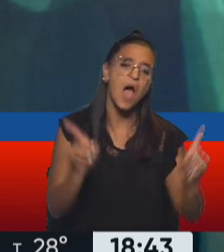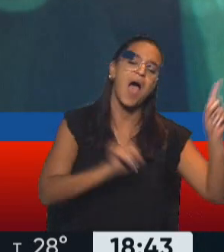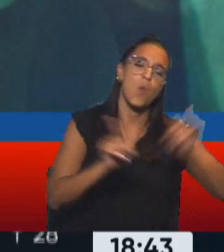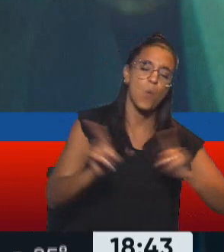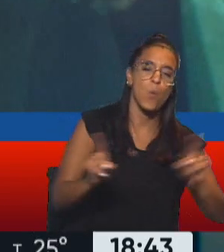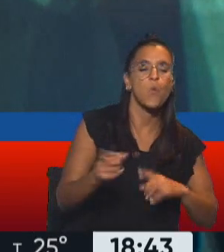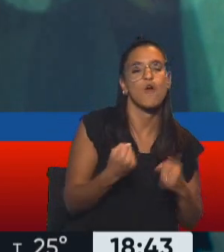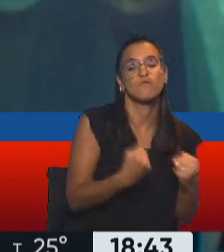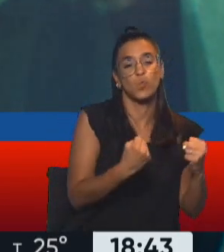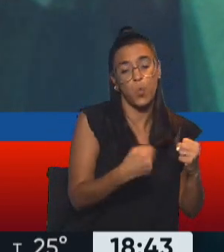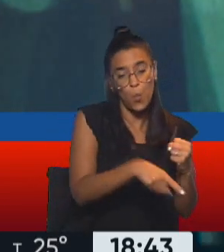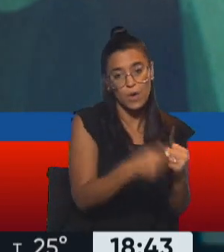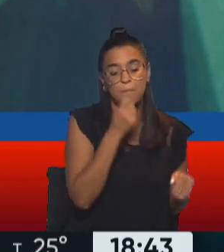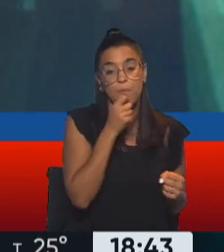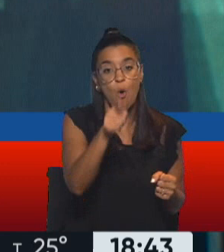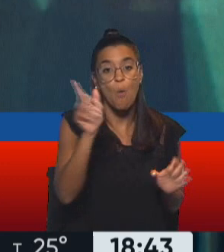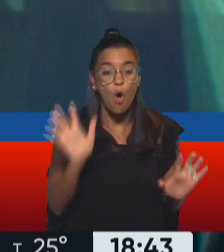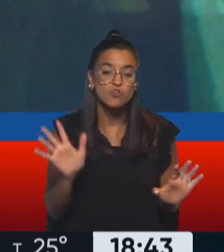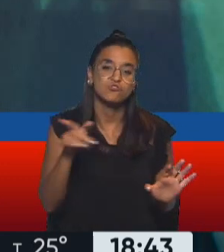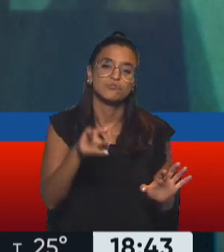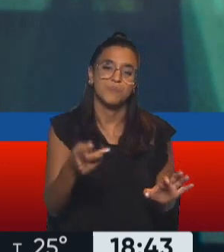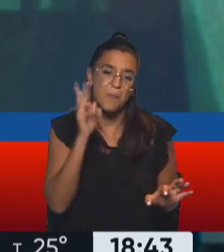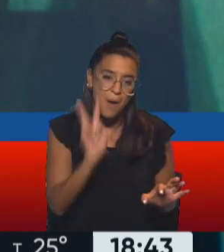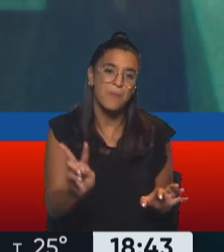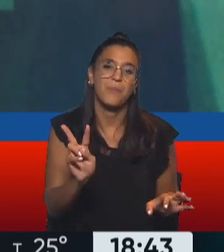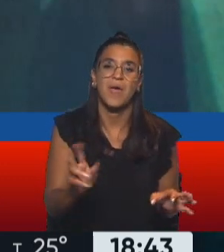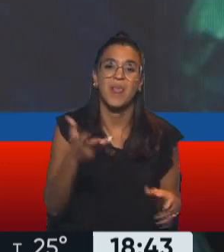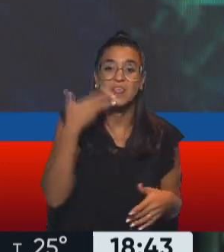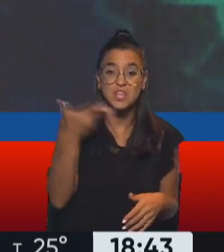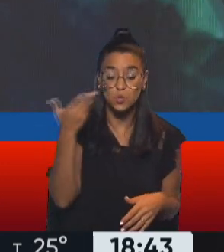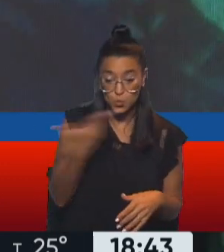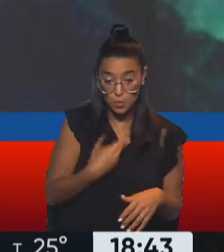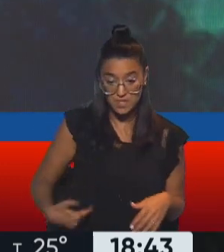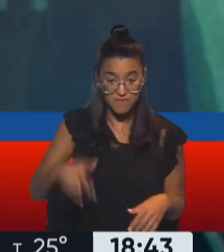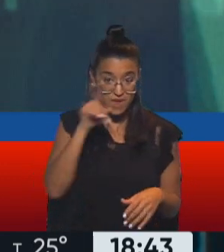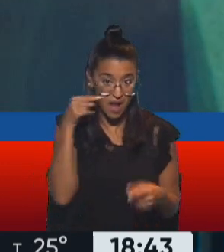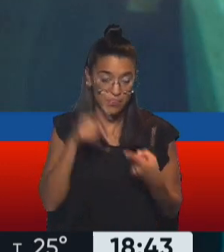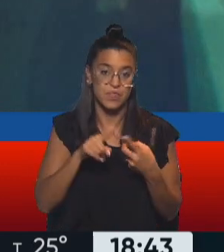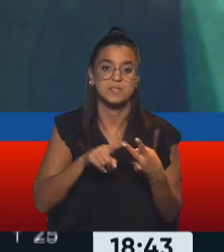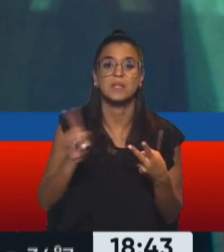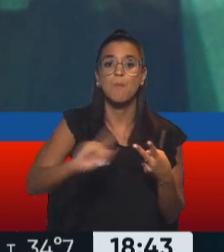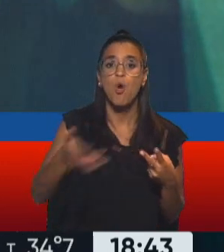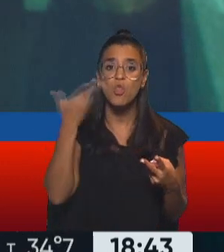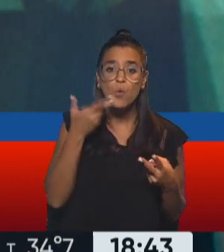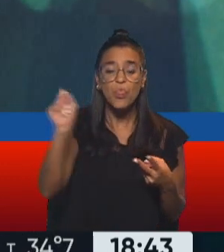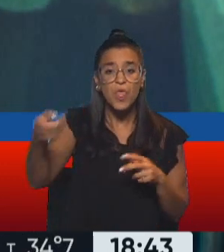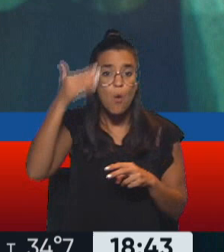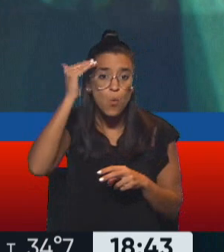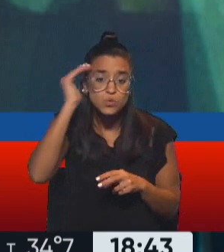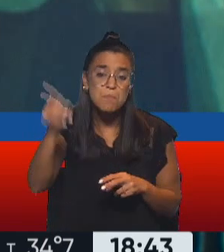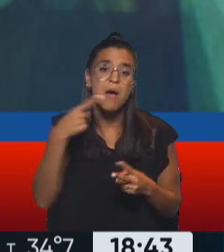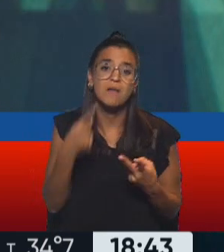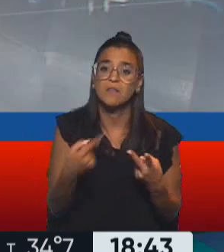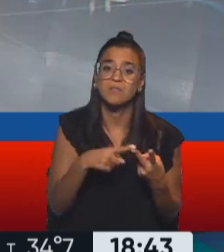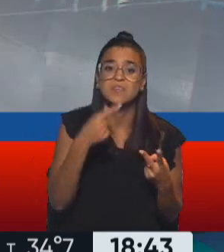posiciones radicalizadas. De hecho, si vos también lo vas a ver que ni en el discurso del presidente Alberto Fernández, ni en el discurso de Martín Guzmán